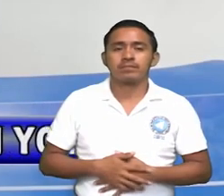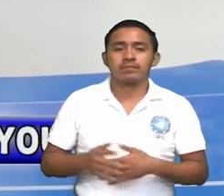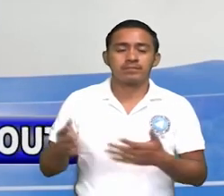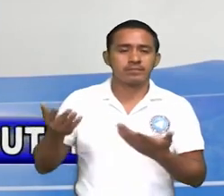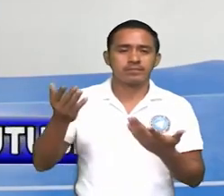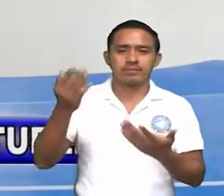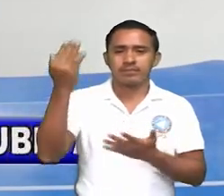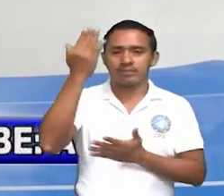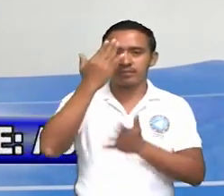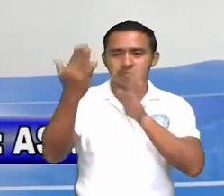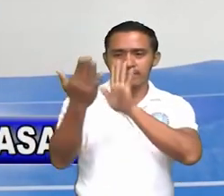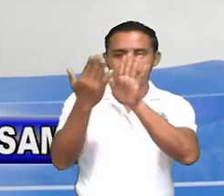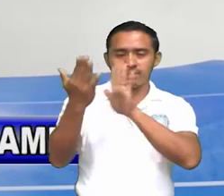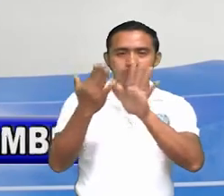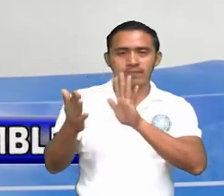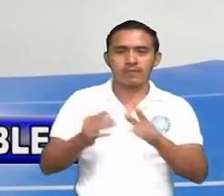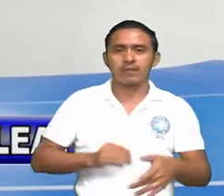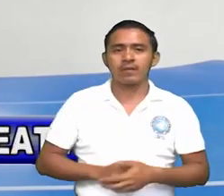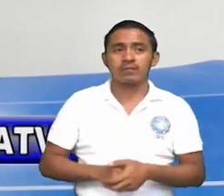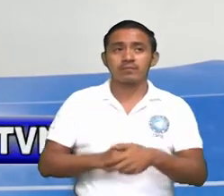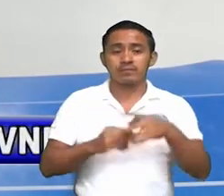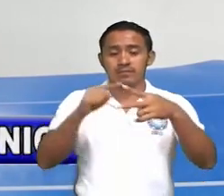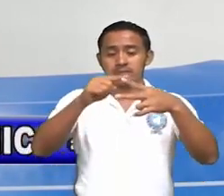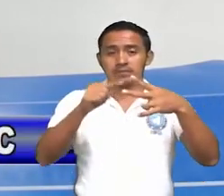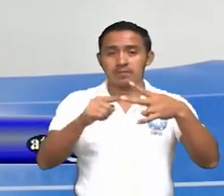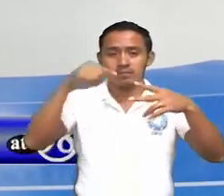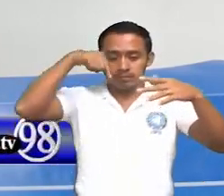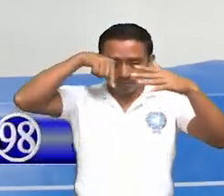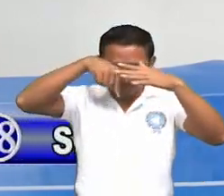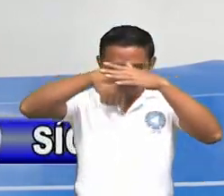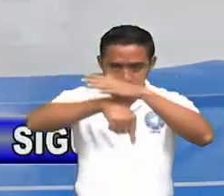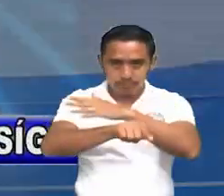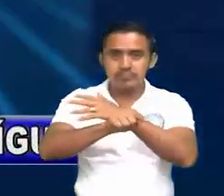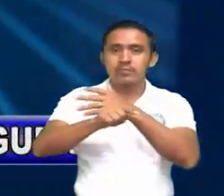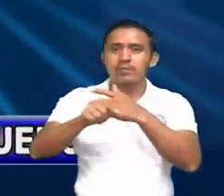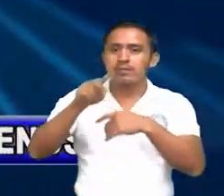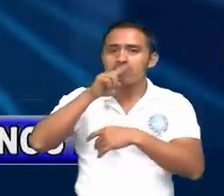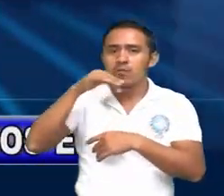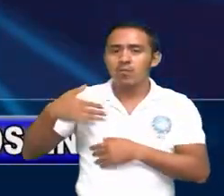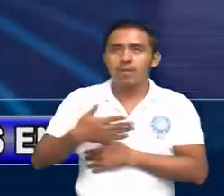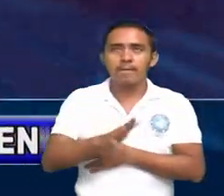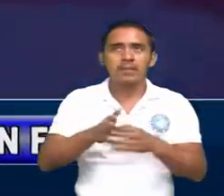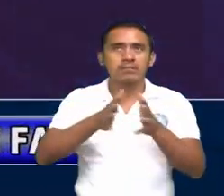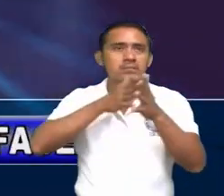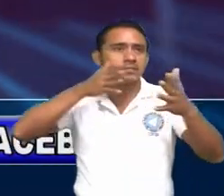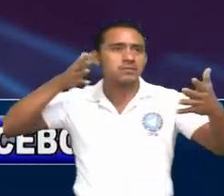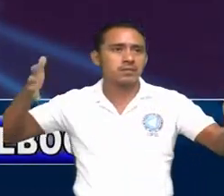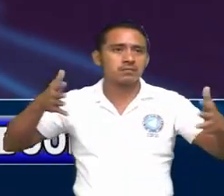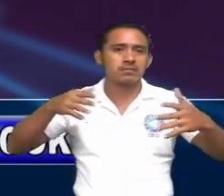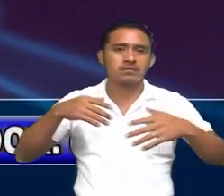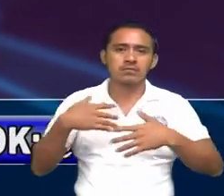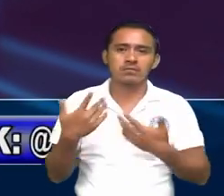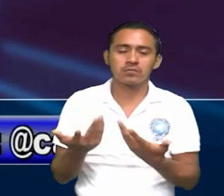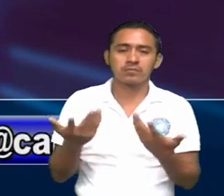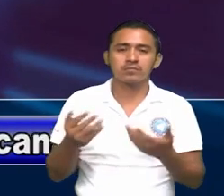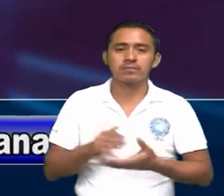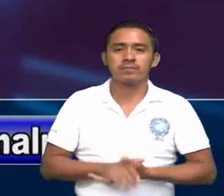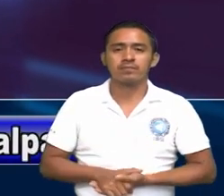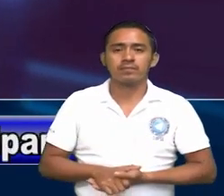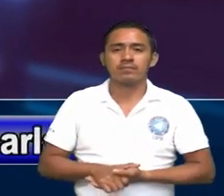Cara a cara, como nunca antes, dos buzos se encuentran con la serpiente más grande del mundo. Los detalles se los presentamos al